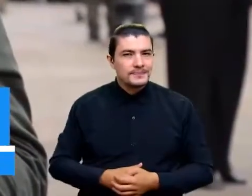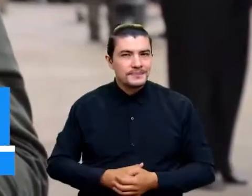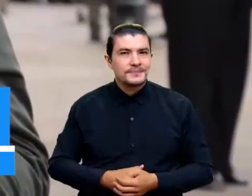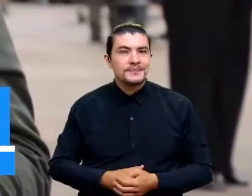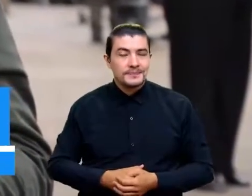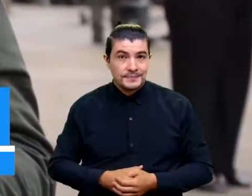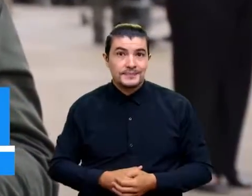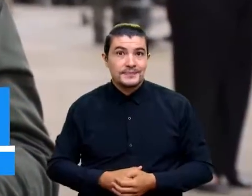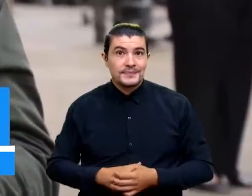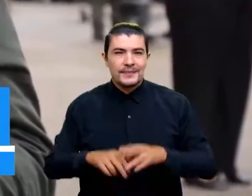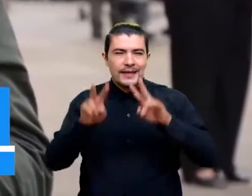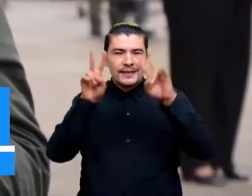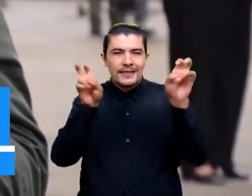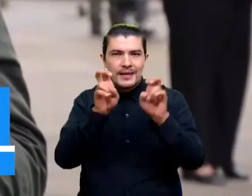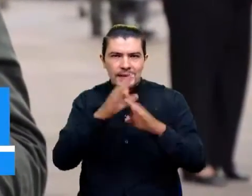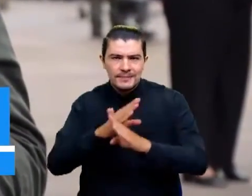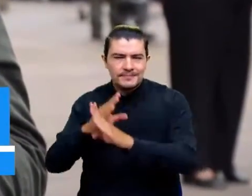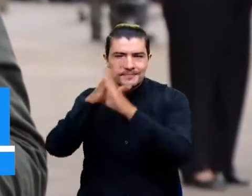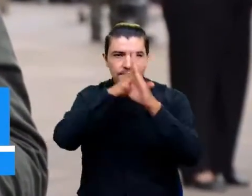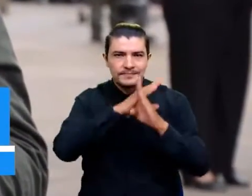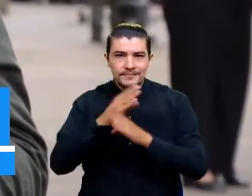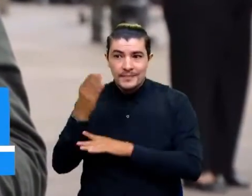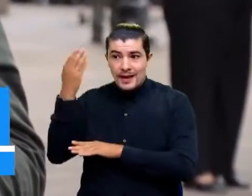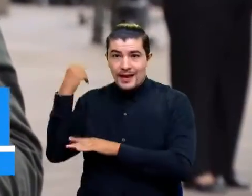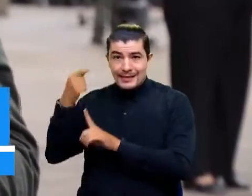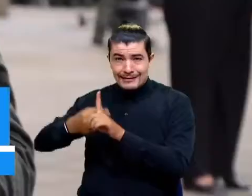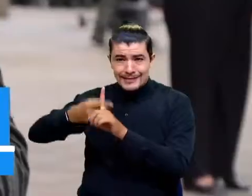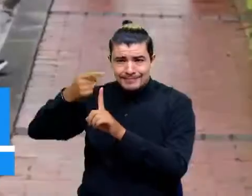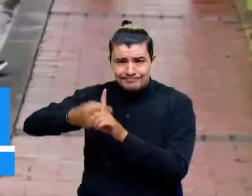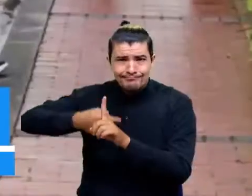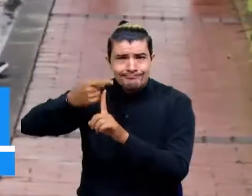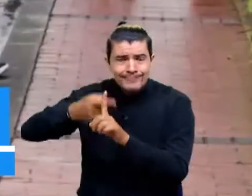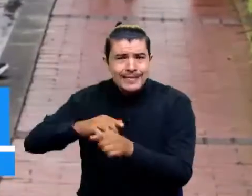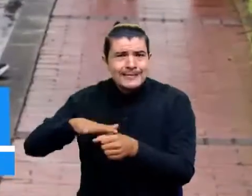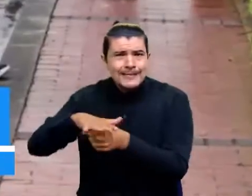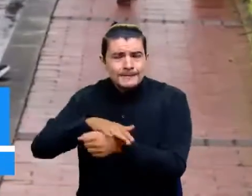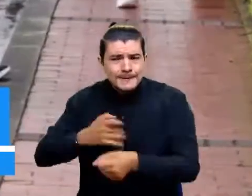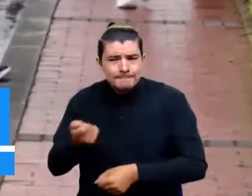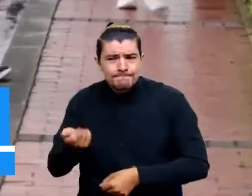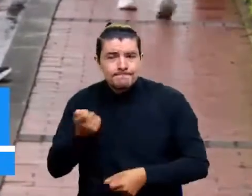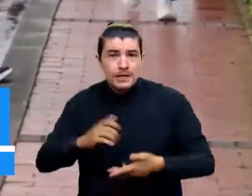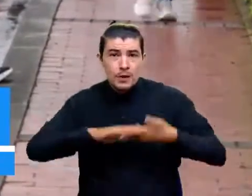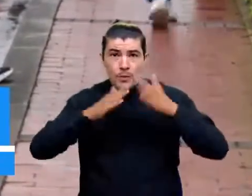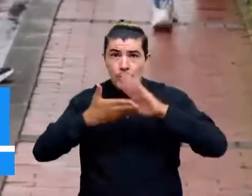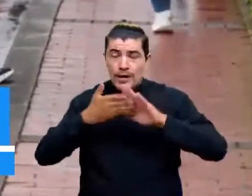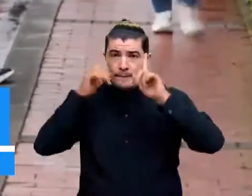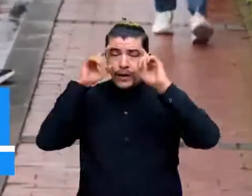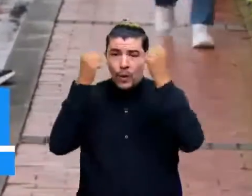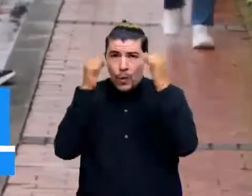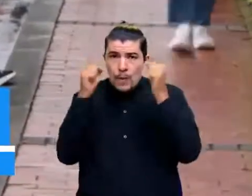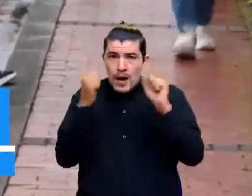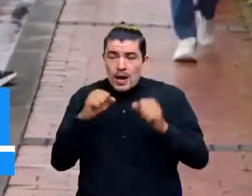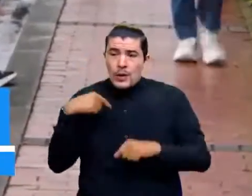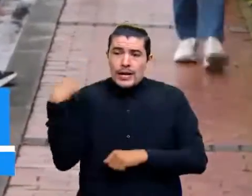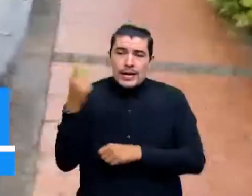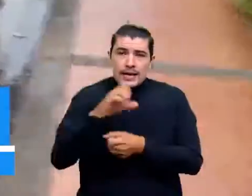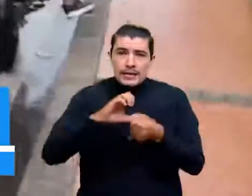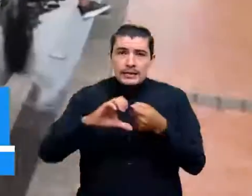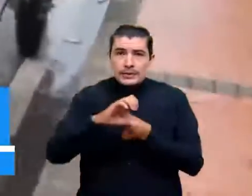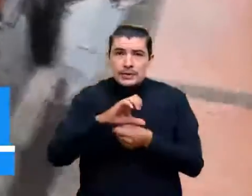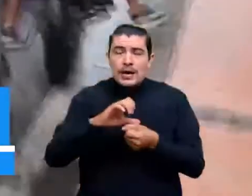en materia de seguridad durante varios meses se han presentado hechos que mantienen atemorizados e inseguros a los santandereanos